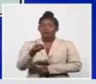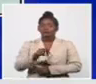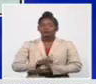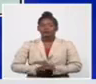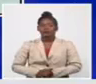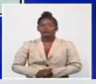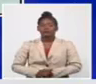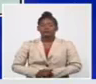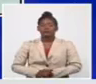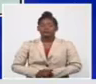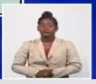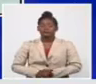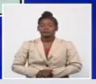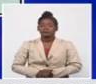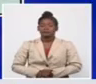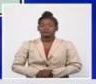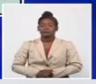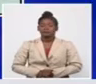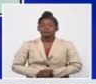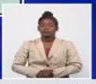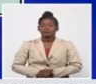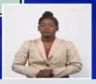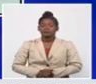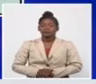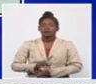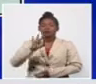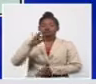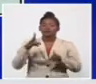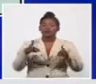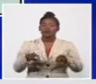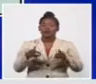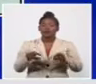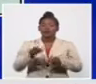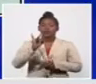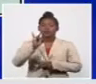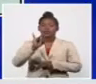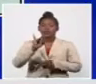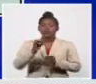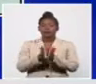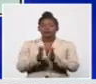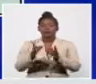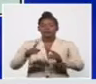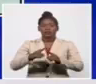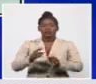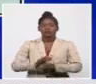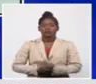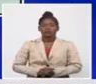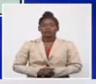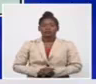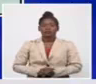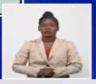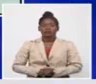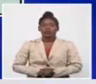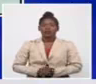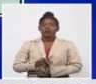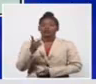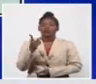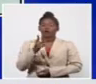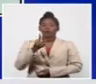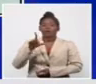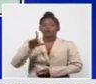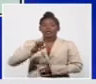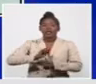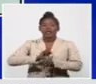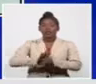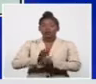autóctonos, 8 de Cárdenas, 7 de Matanzas, 2 de Los Arabos, 2 de Limonar y 1 de